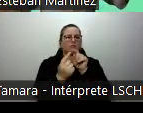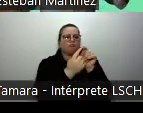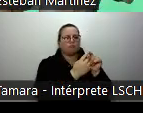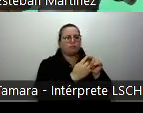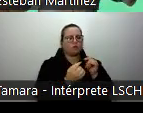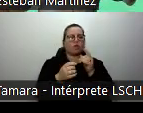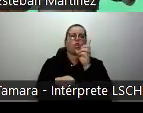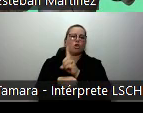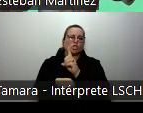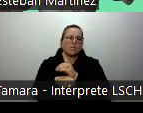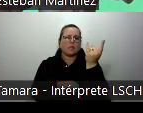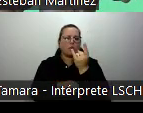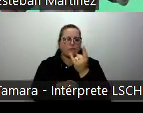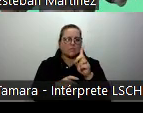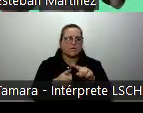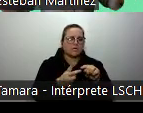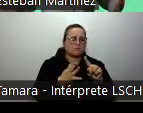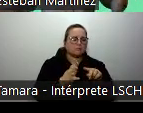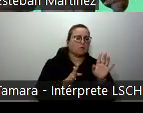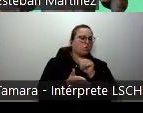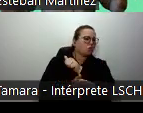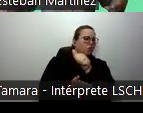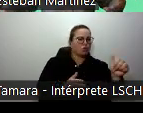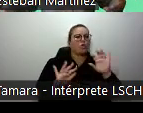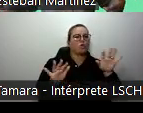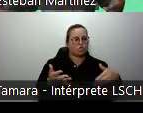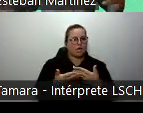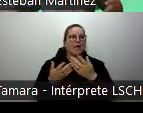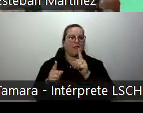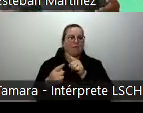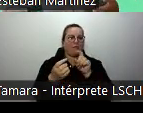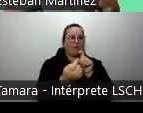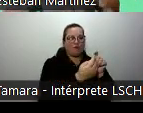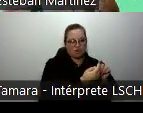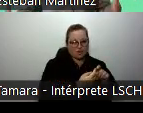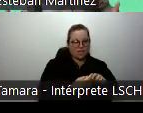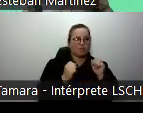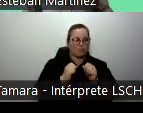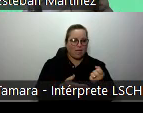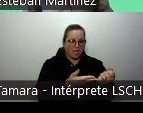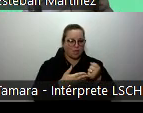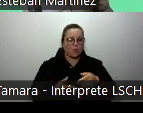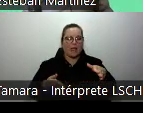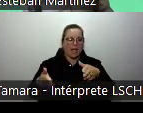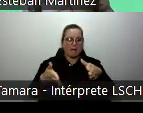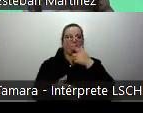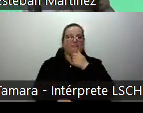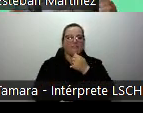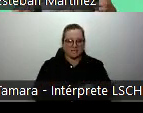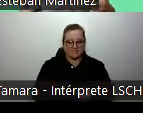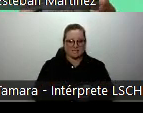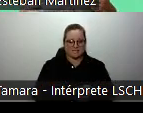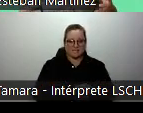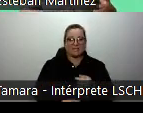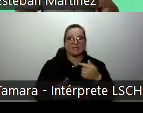docentes en la universidad todos ellos son recursos que te pueden ayudar a hacerte el camino más fácil ya